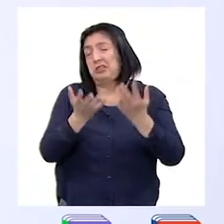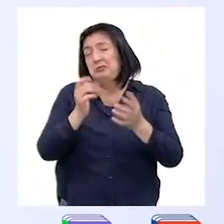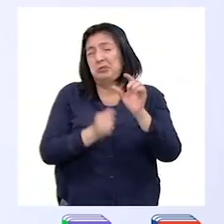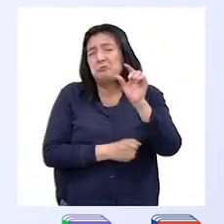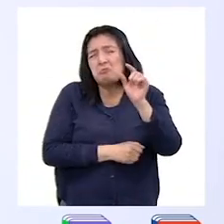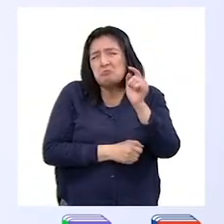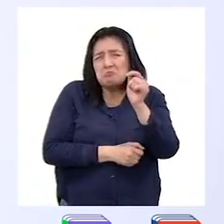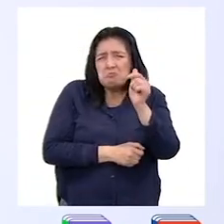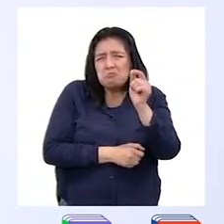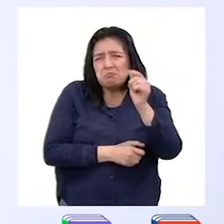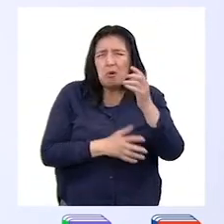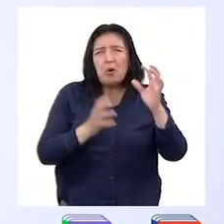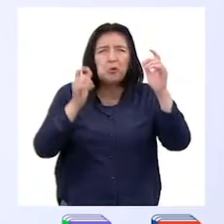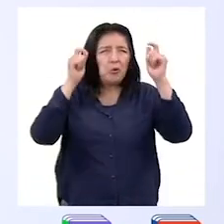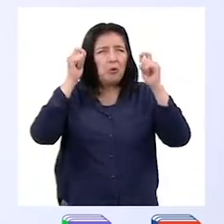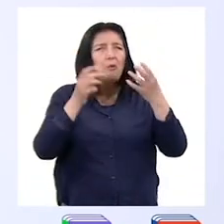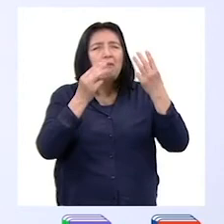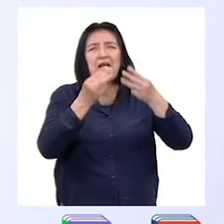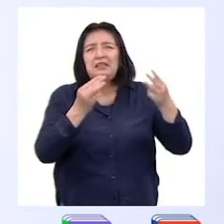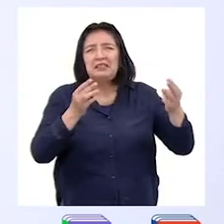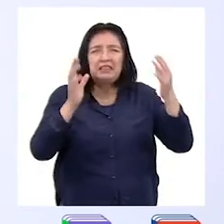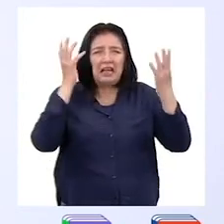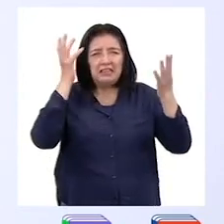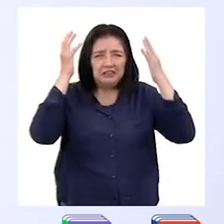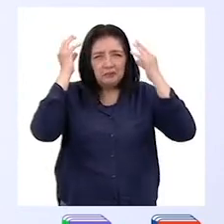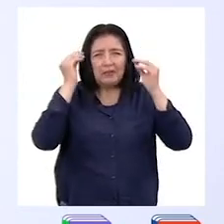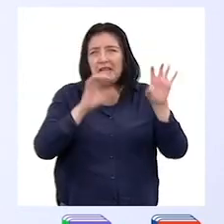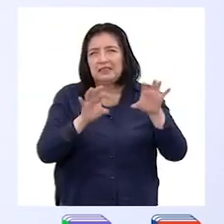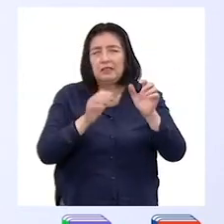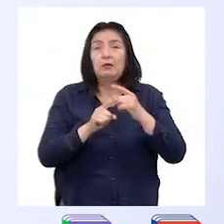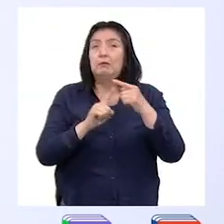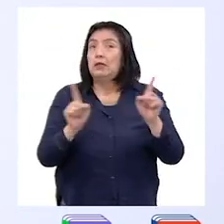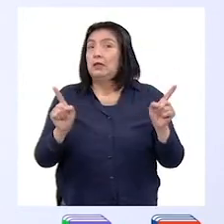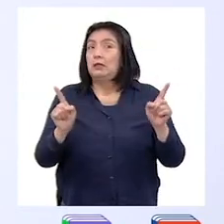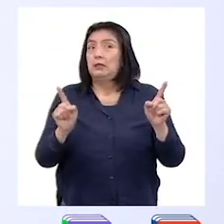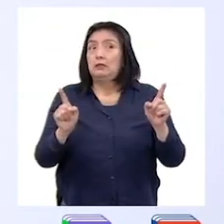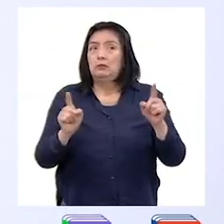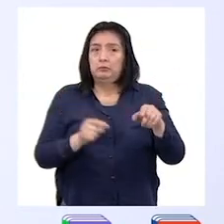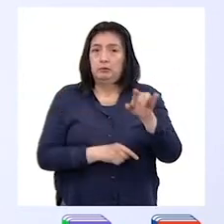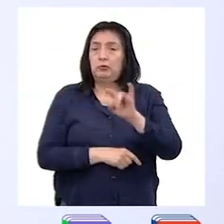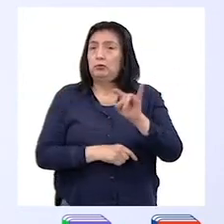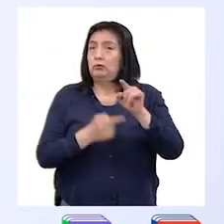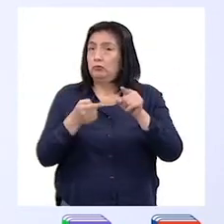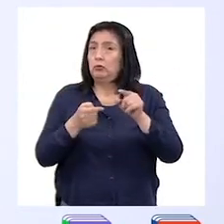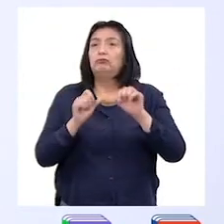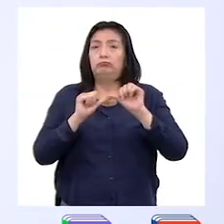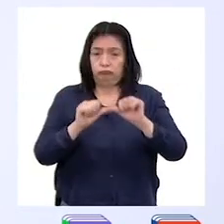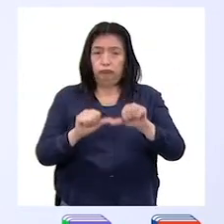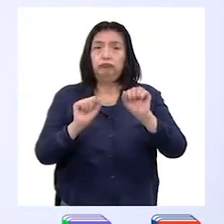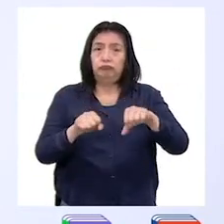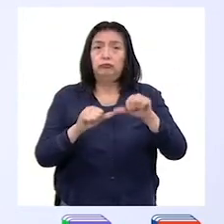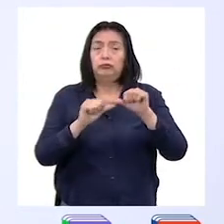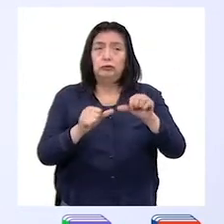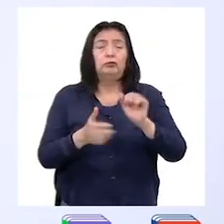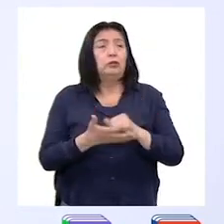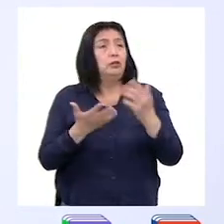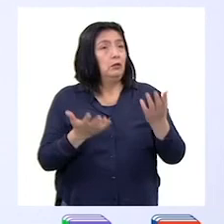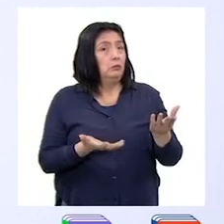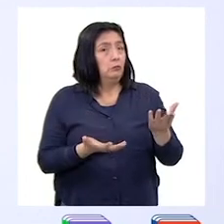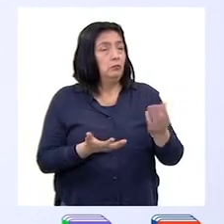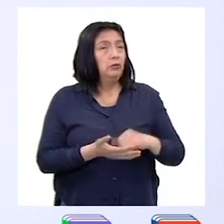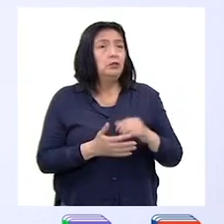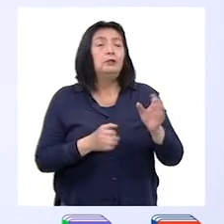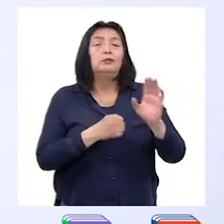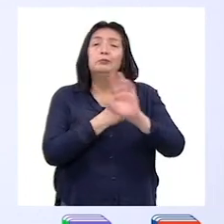un poco en diseños o materiales de fabricación, pero por su utilidad siguen acompañándonos, ya que